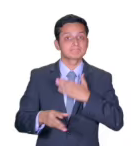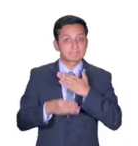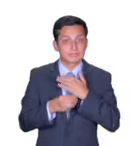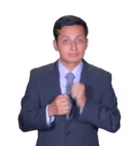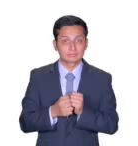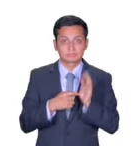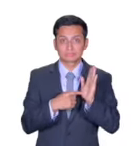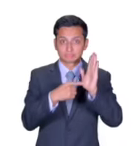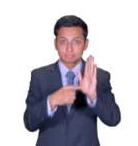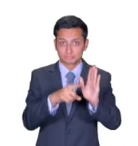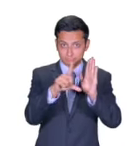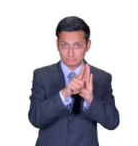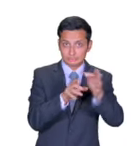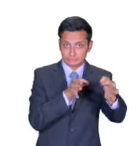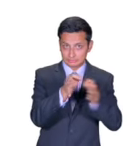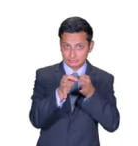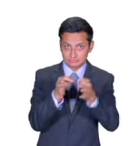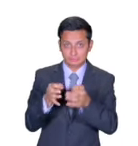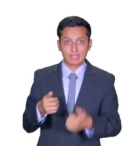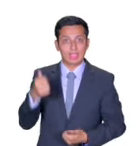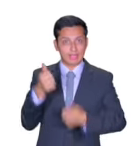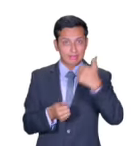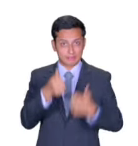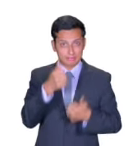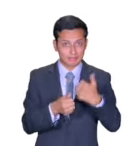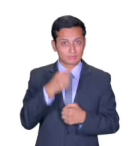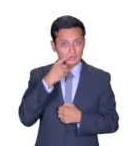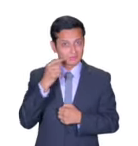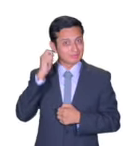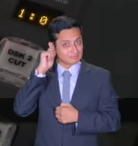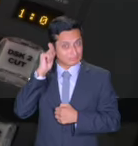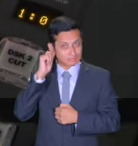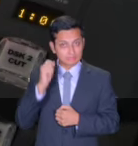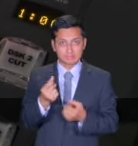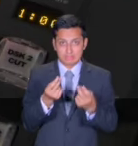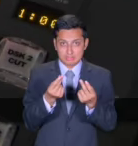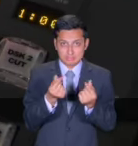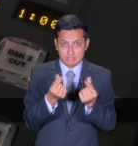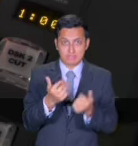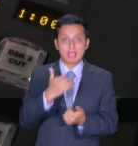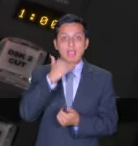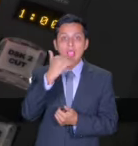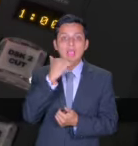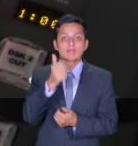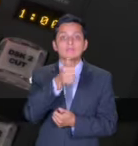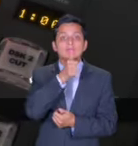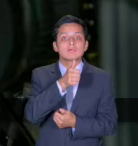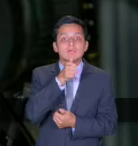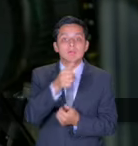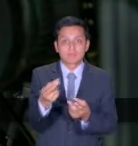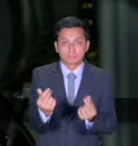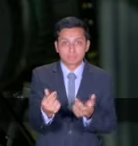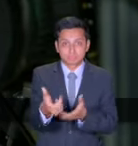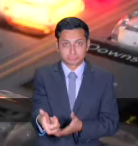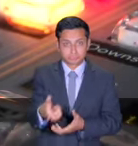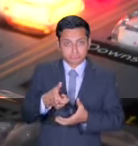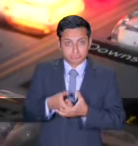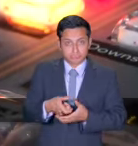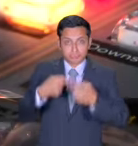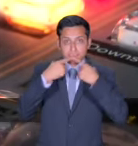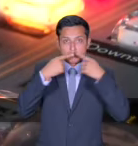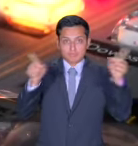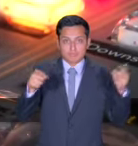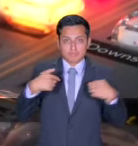Social. Adicionalmente, dicho mandato determina que las candidatas y candidatos no podrán recibir ni utilizar financiamiento privado